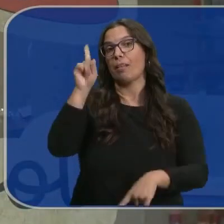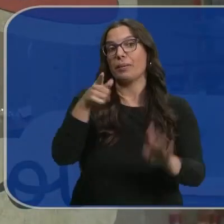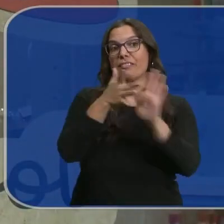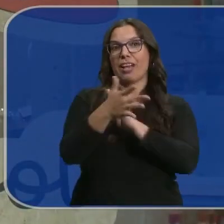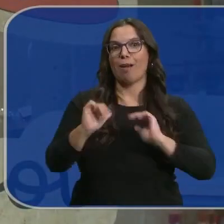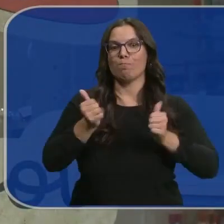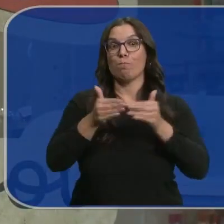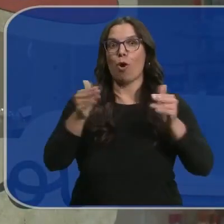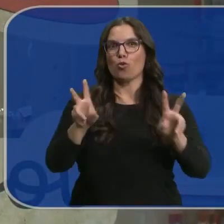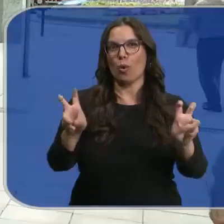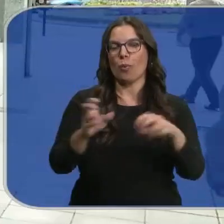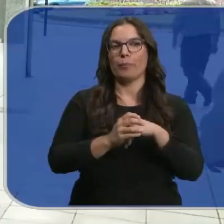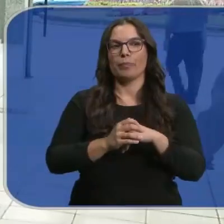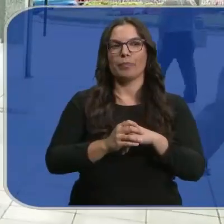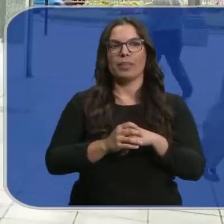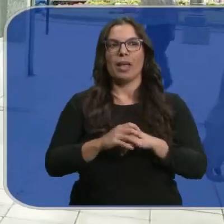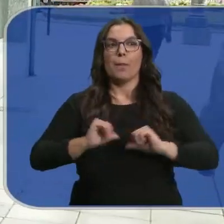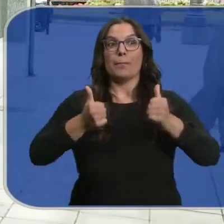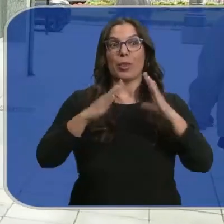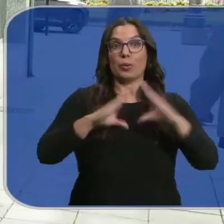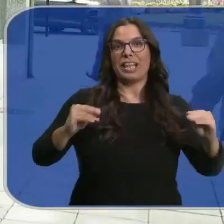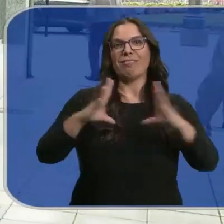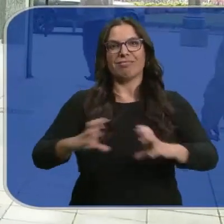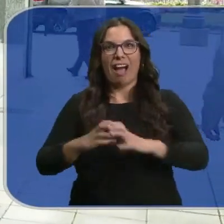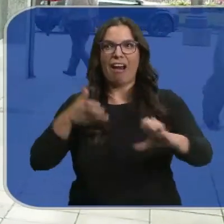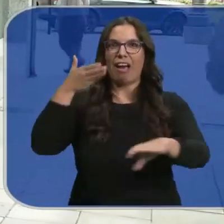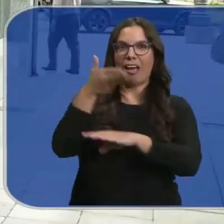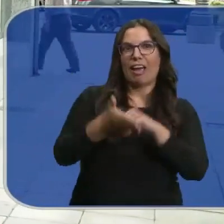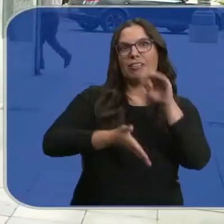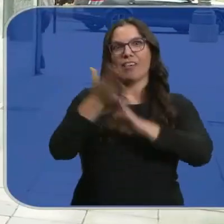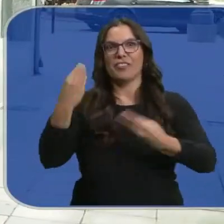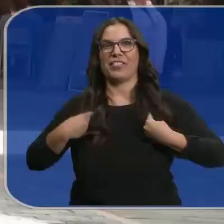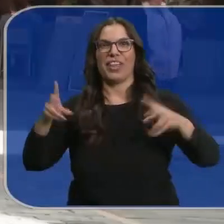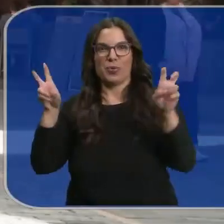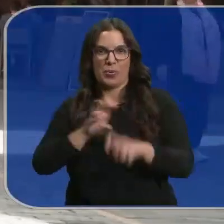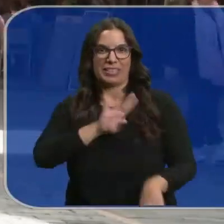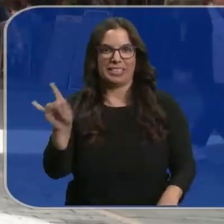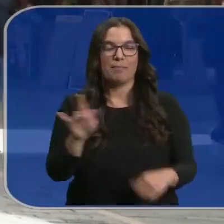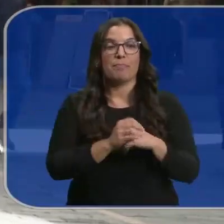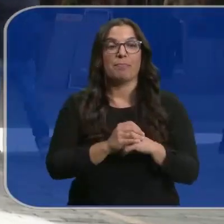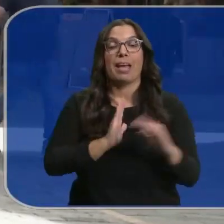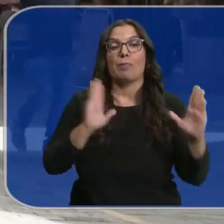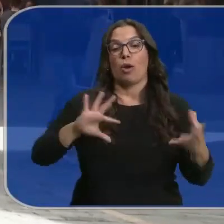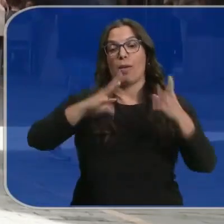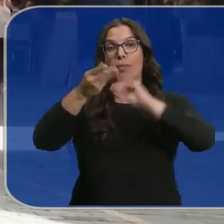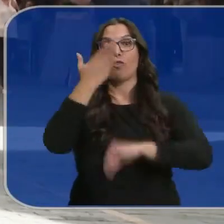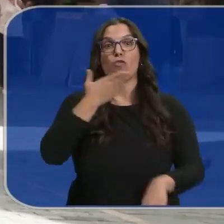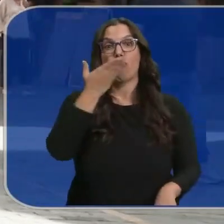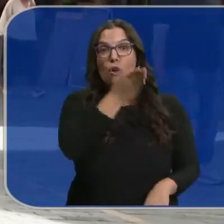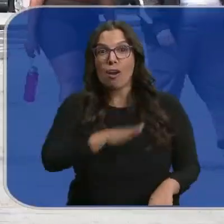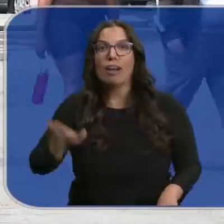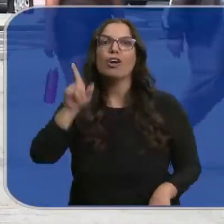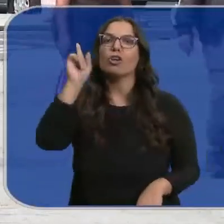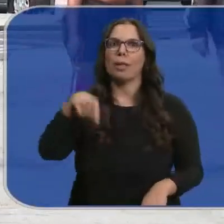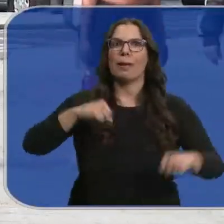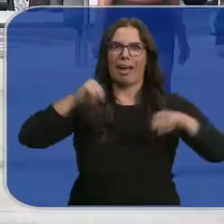nuevos comienzos. Pues ahora que empiezo la uni y tal, pues tengo muchas ganas de irme y de una vida nueva y todo eso. Y el periodo de adaptación del colegio también